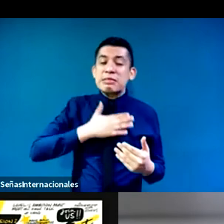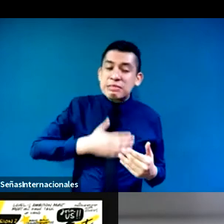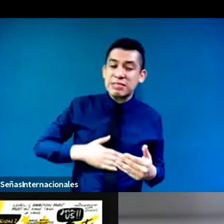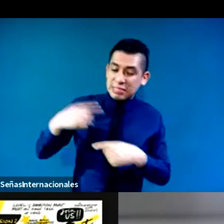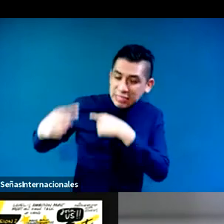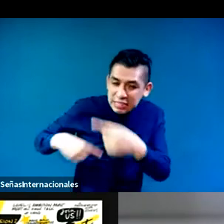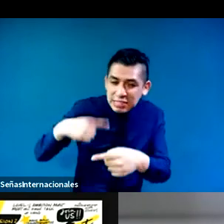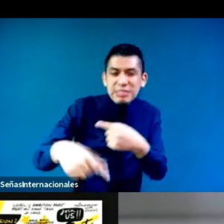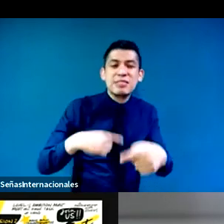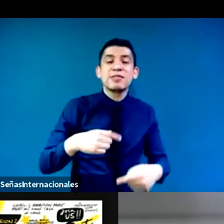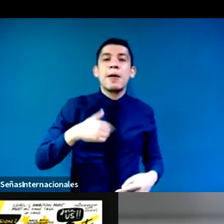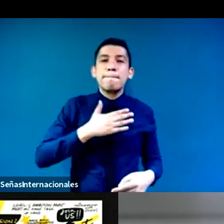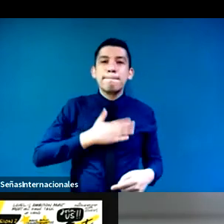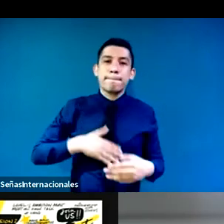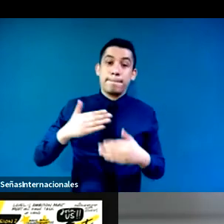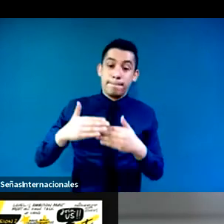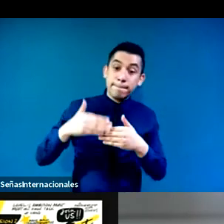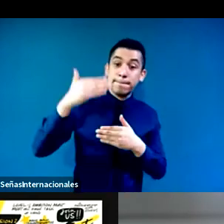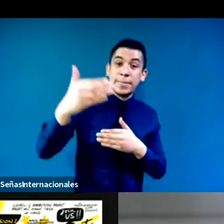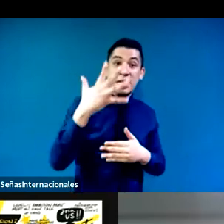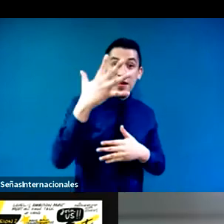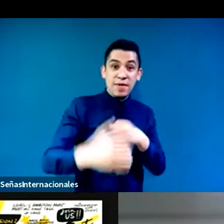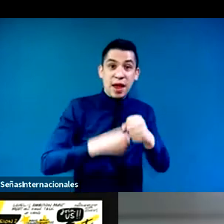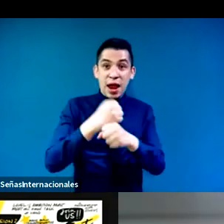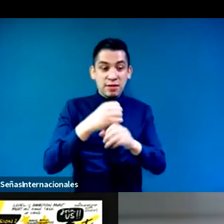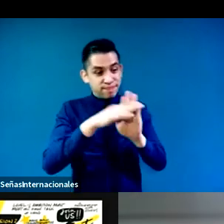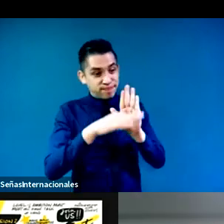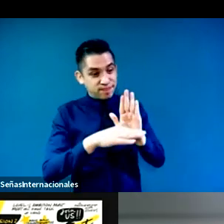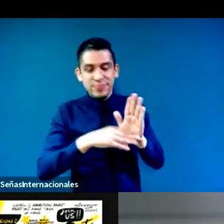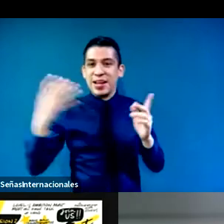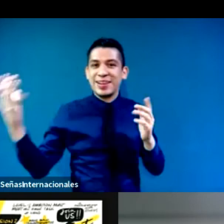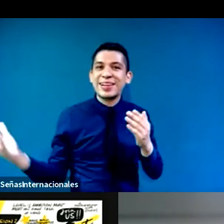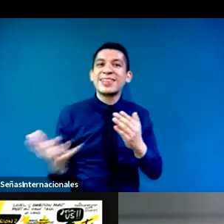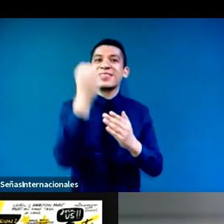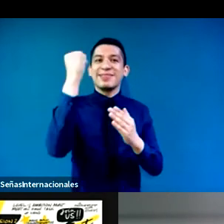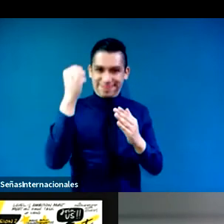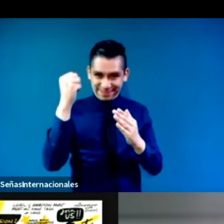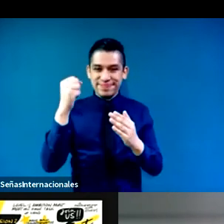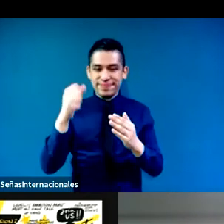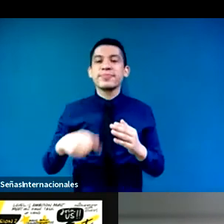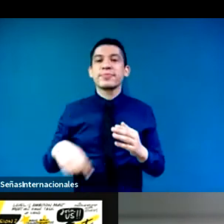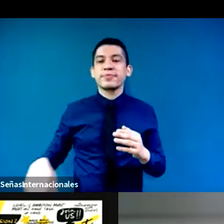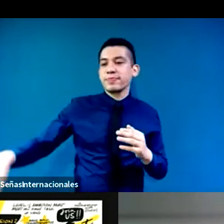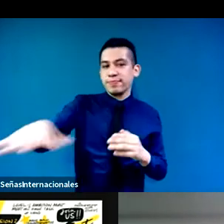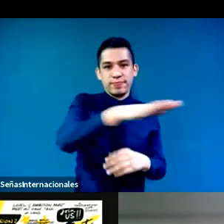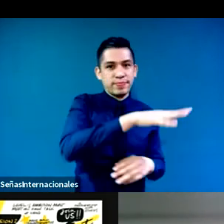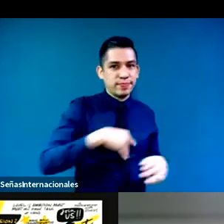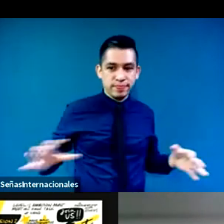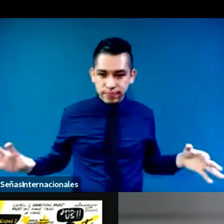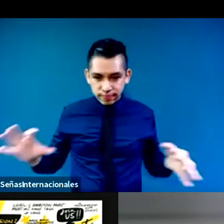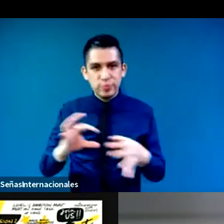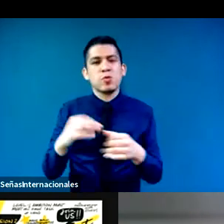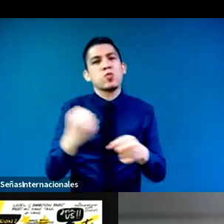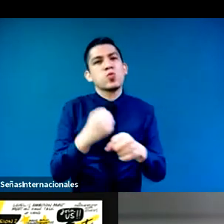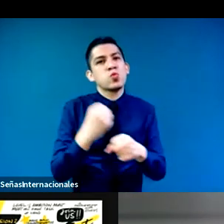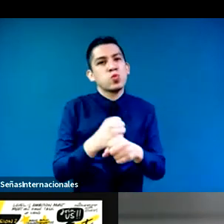próximos 5 años y desarrollar instrumentos vinculantes que sean objeto de mediciones.